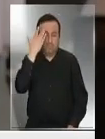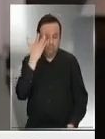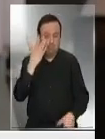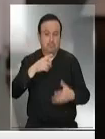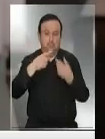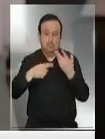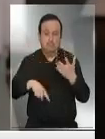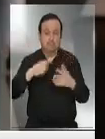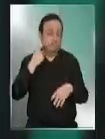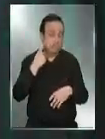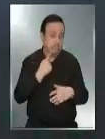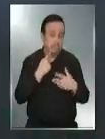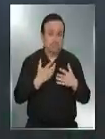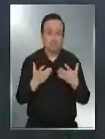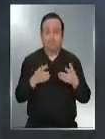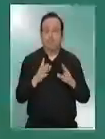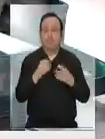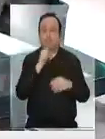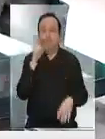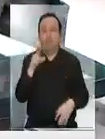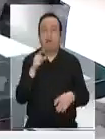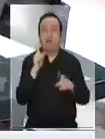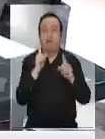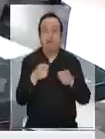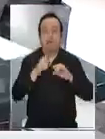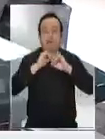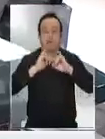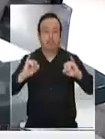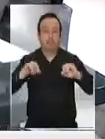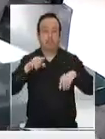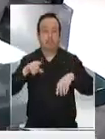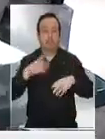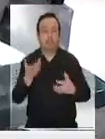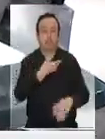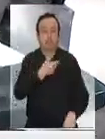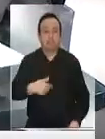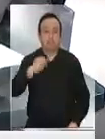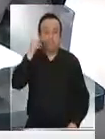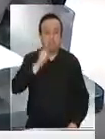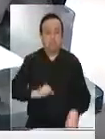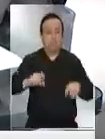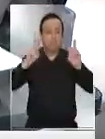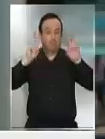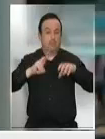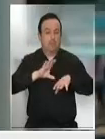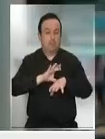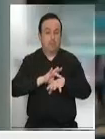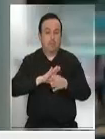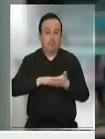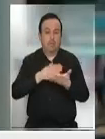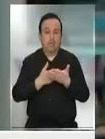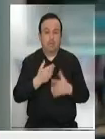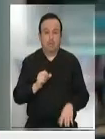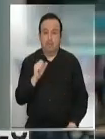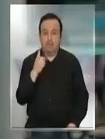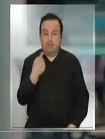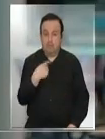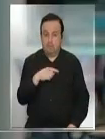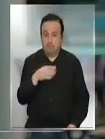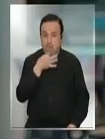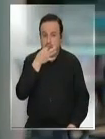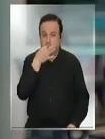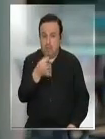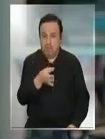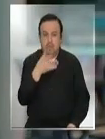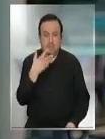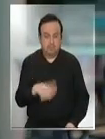salud. ¿Cuáles debieran haber sido los anuncios del presidente Sebastián Piñera en materia de salud, por ejemplo? Lo primero es reconocer la crisis de insumos